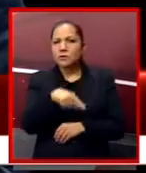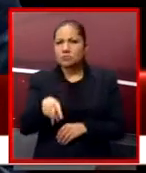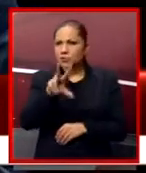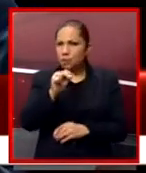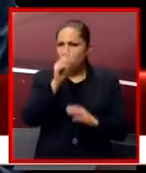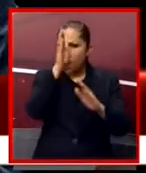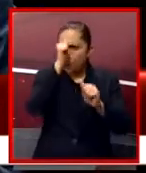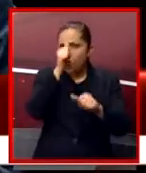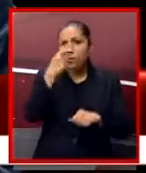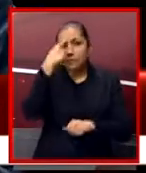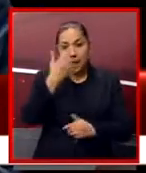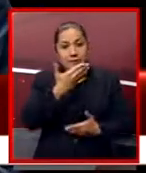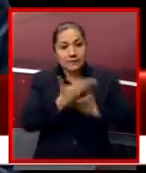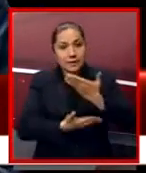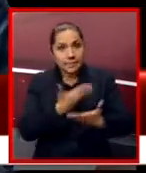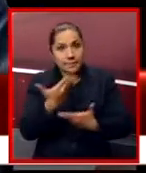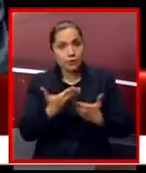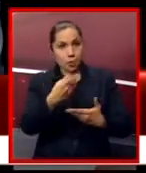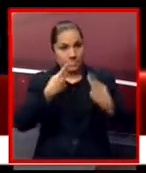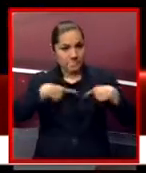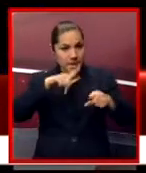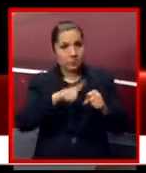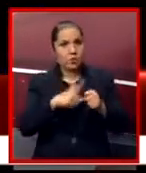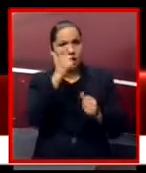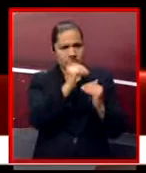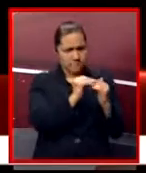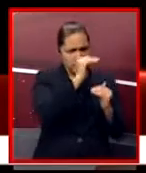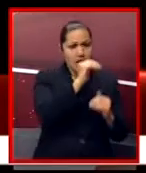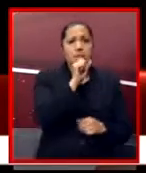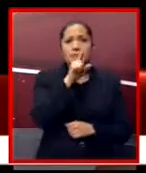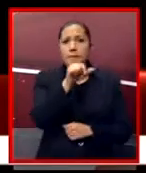para servicios personales, así como en los recortes a municipios.